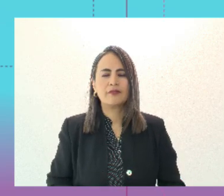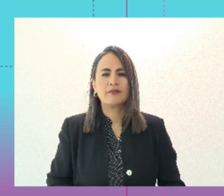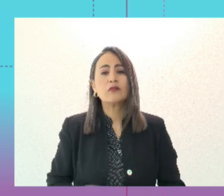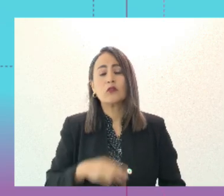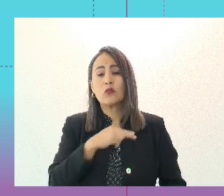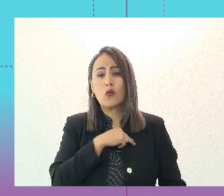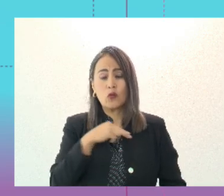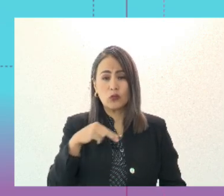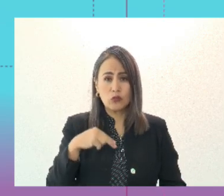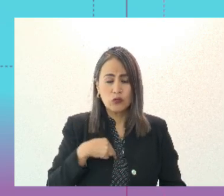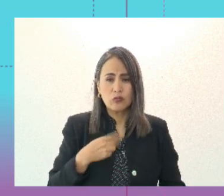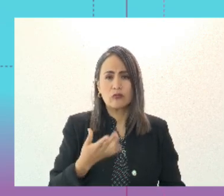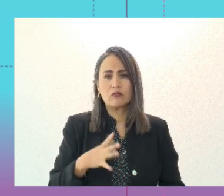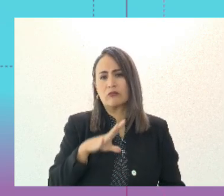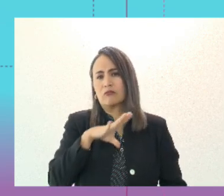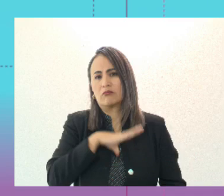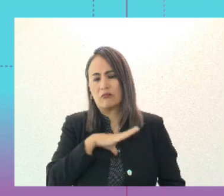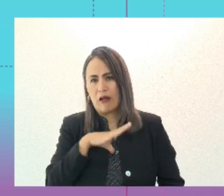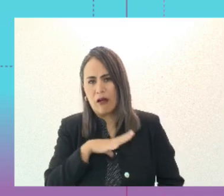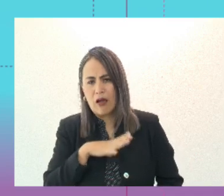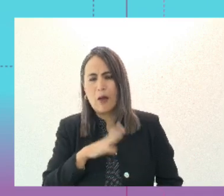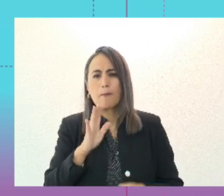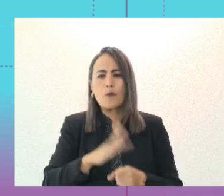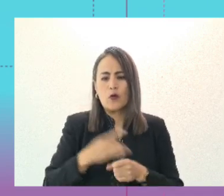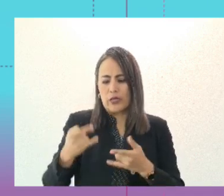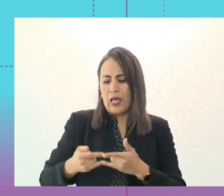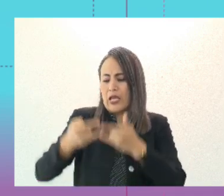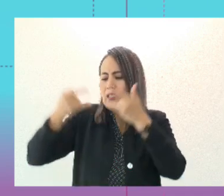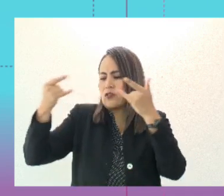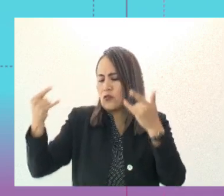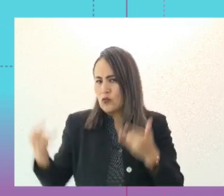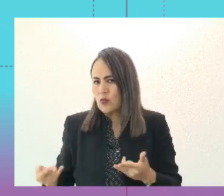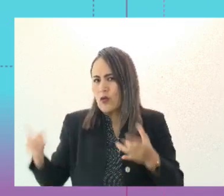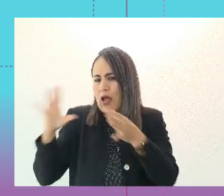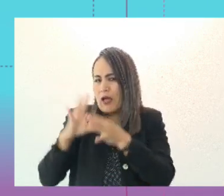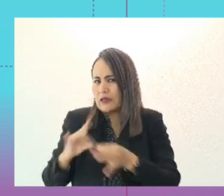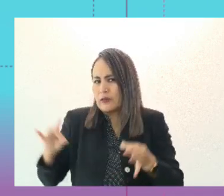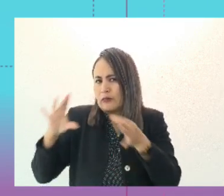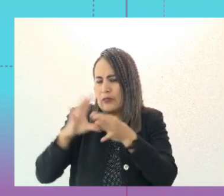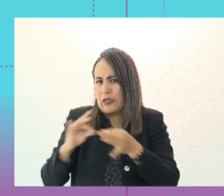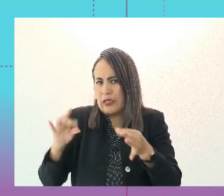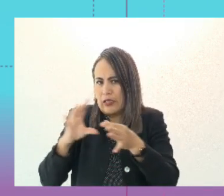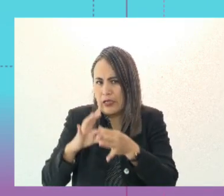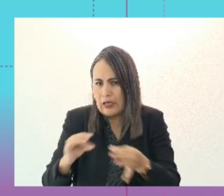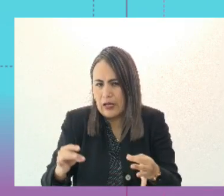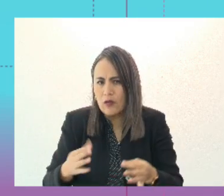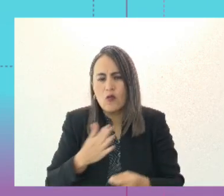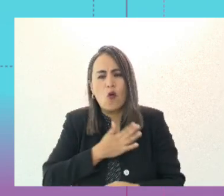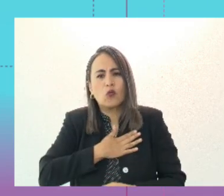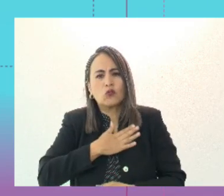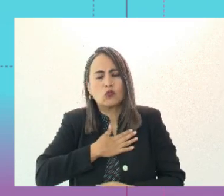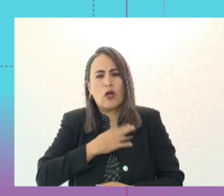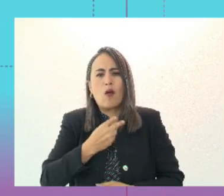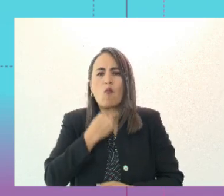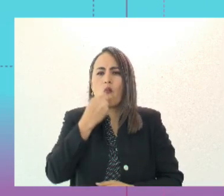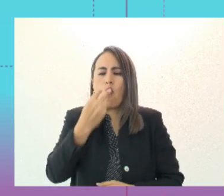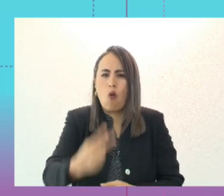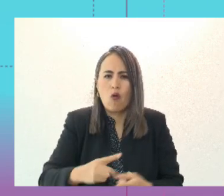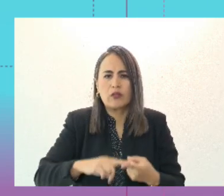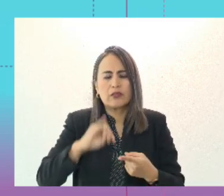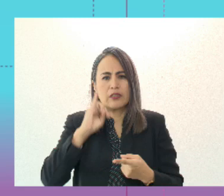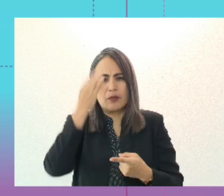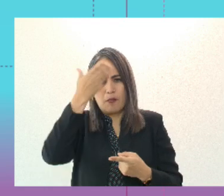Existimos y al hacerlo contamos la historia de nuestra idea del mundo. Y lo hacemos con nuestras voces, imágenes,